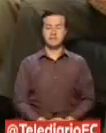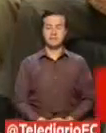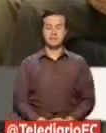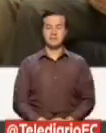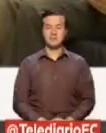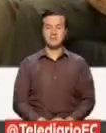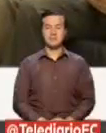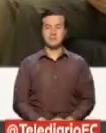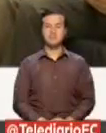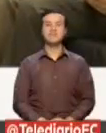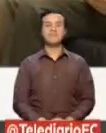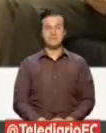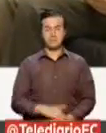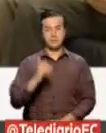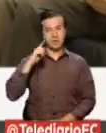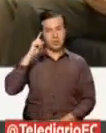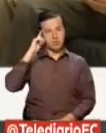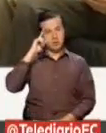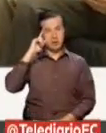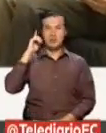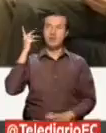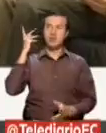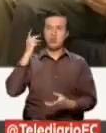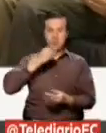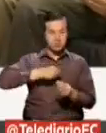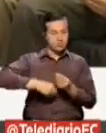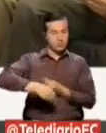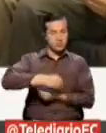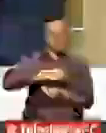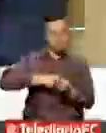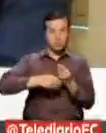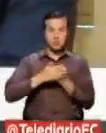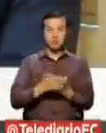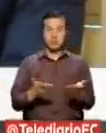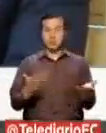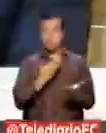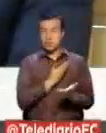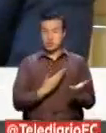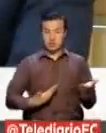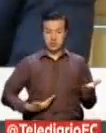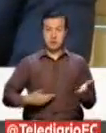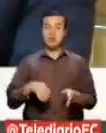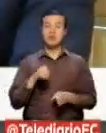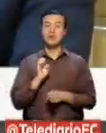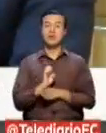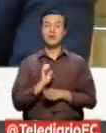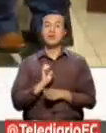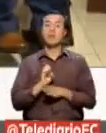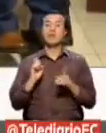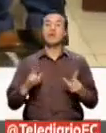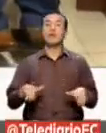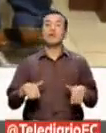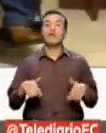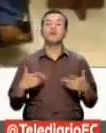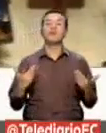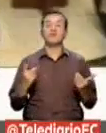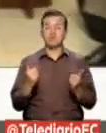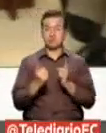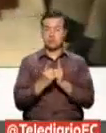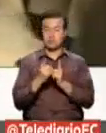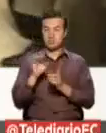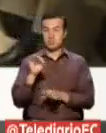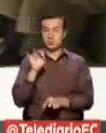Como parte de la política de Estado para atraer inversión extranjera, el presidente de la República, Lenín Moreno, se reunió